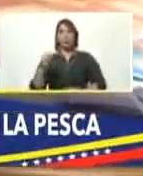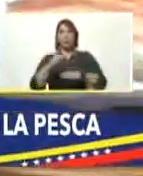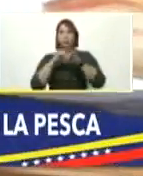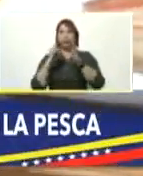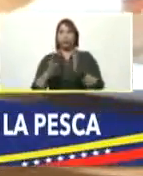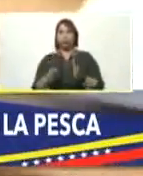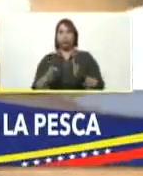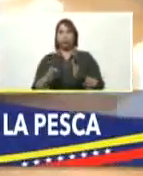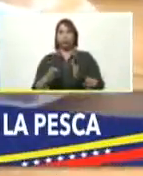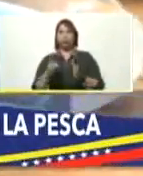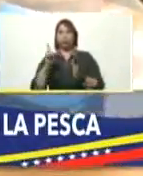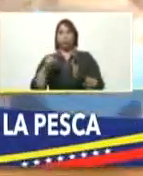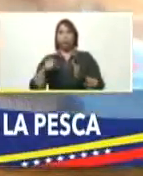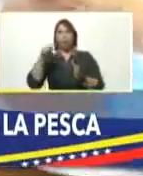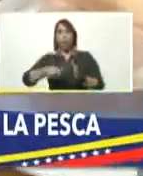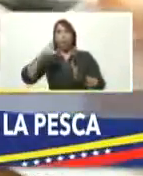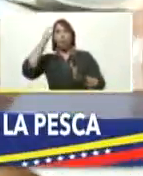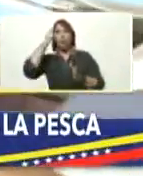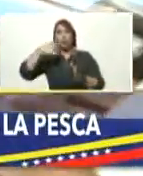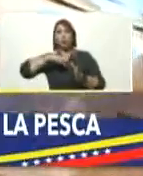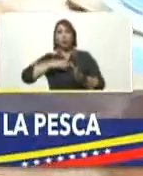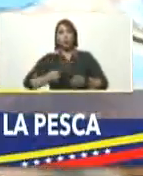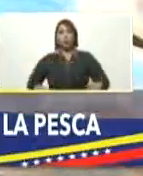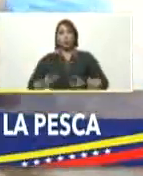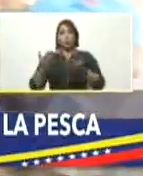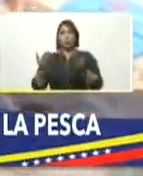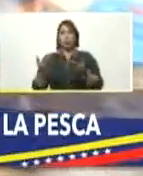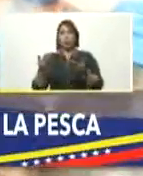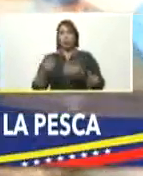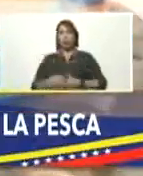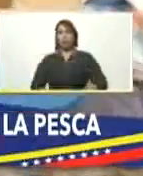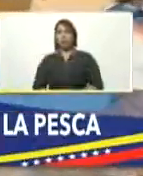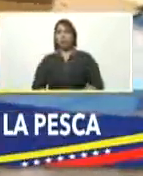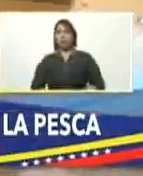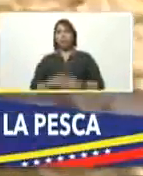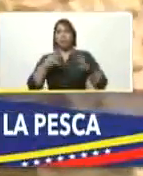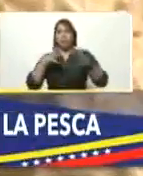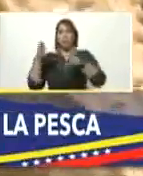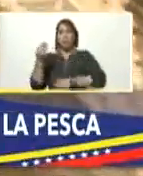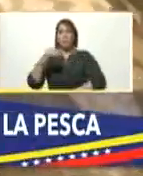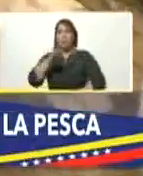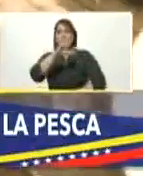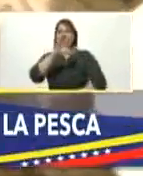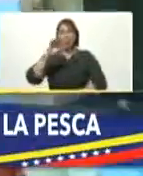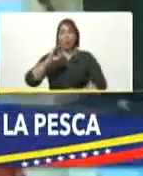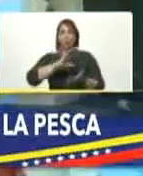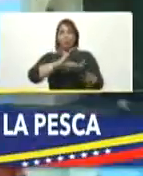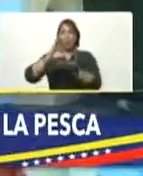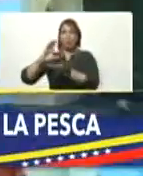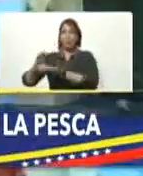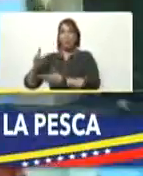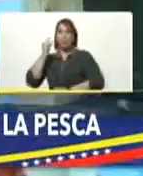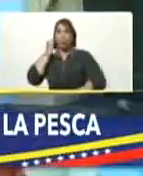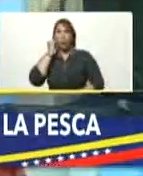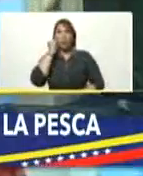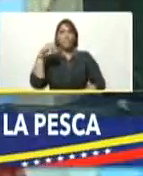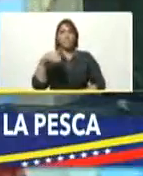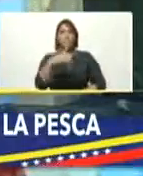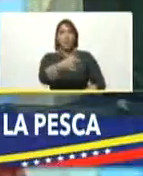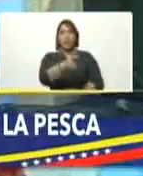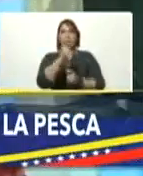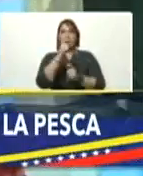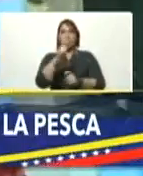Mieli, estamos el día de hoy haciendo la entrega, por su orientación, de más de 50 créditos para las mujeres pescadoras de Guanta,